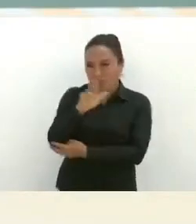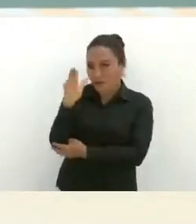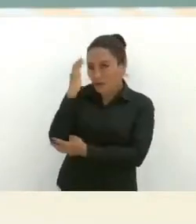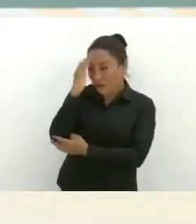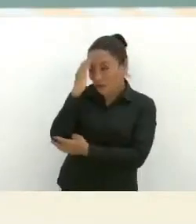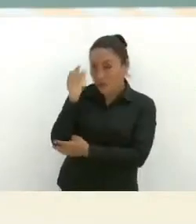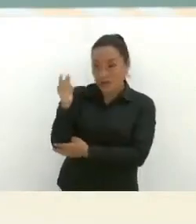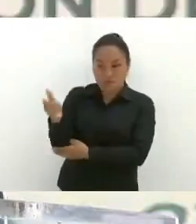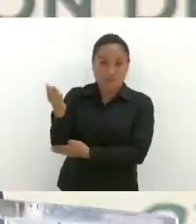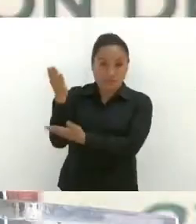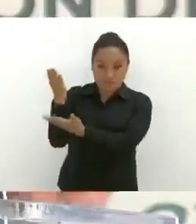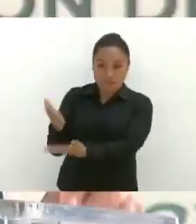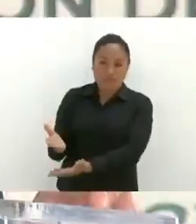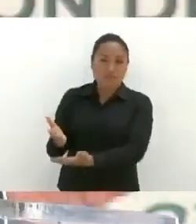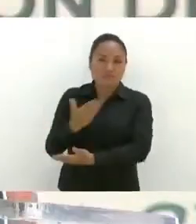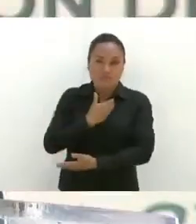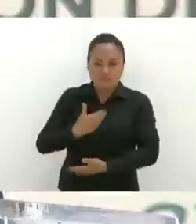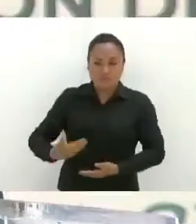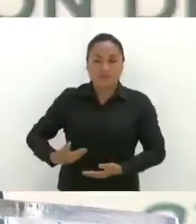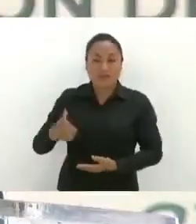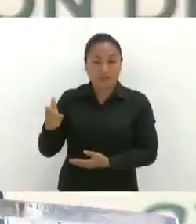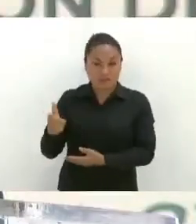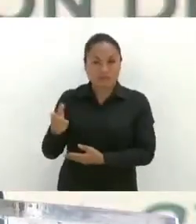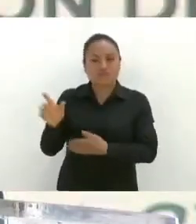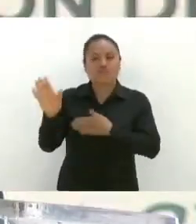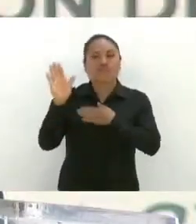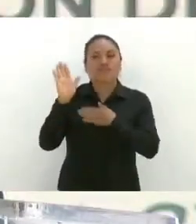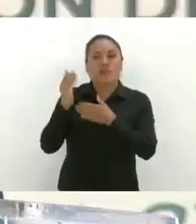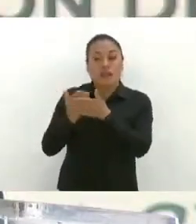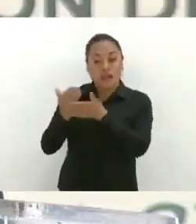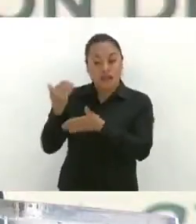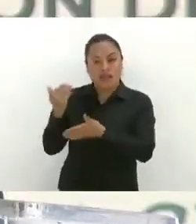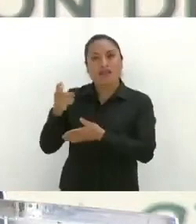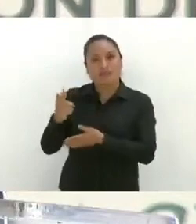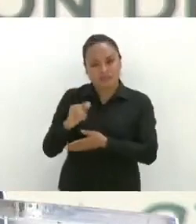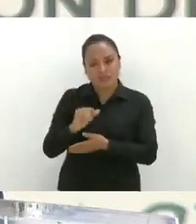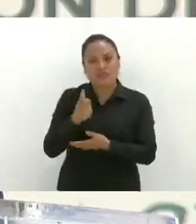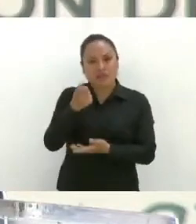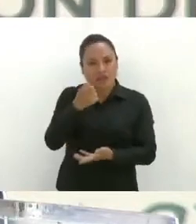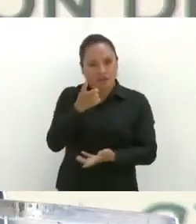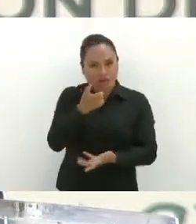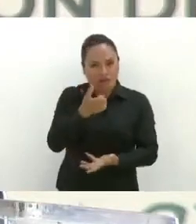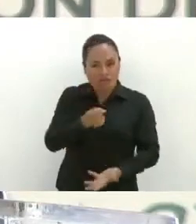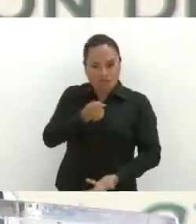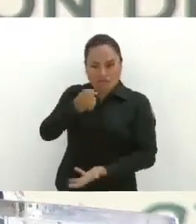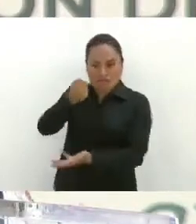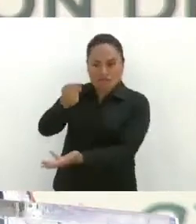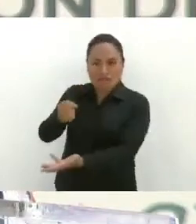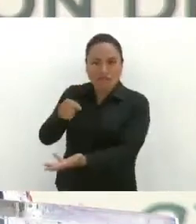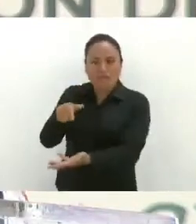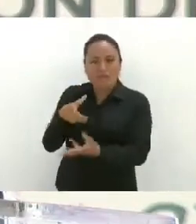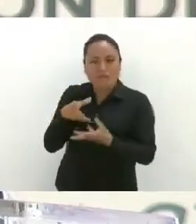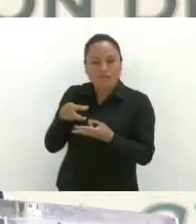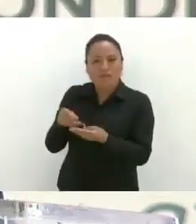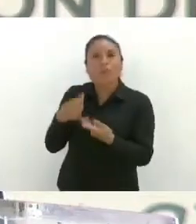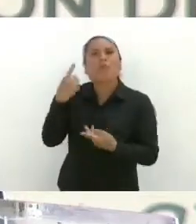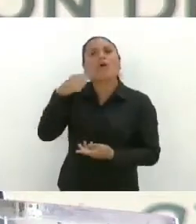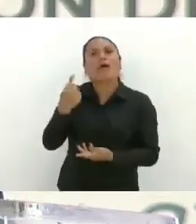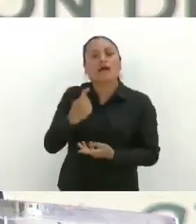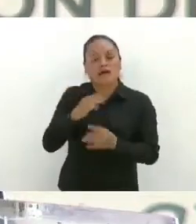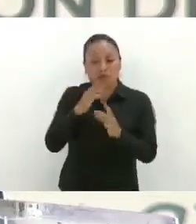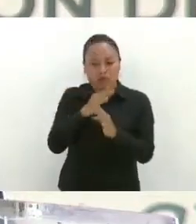Usted prometió Que este recurso iba a destinarse para instrumentos musicales Reconocemos y